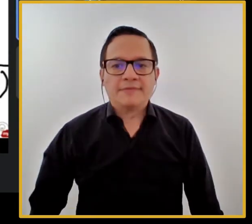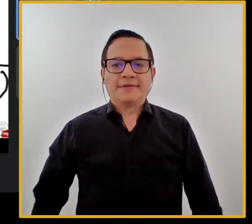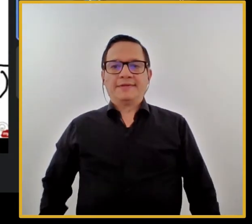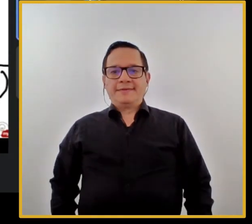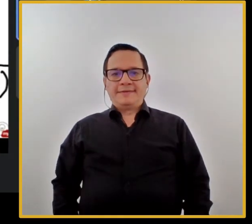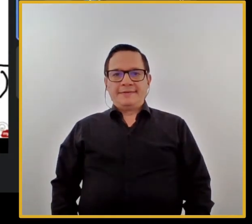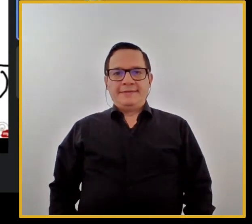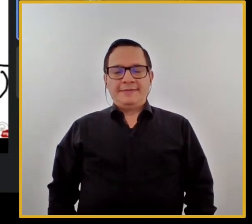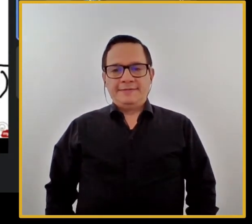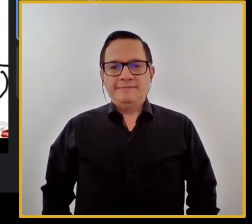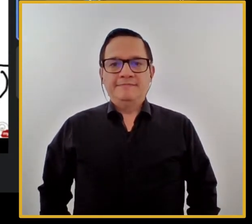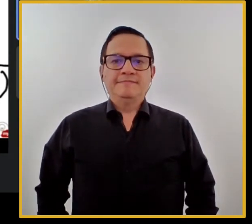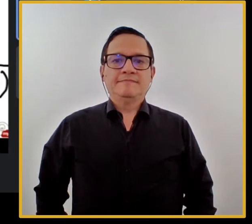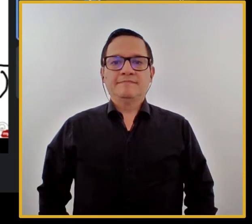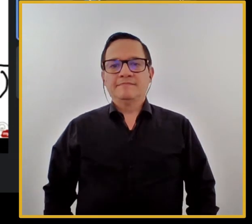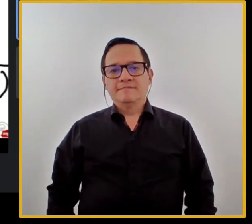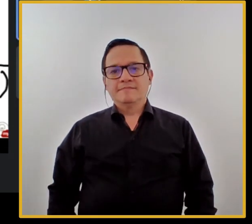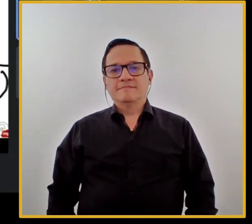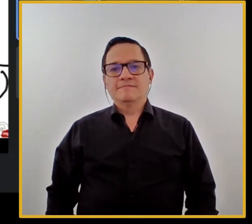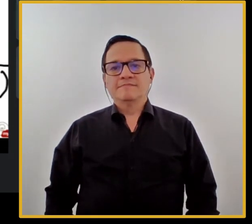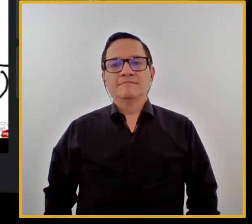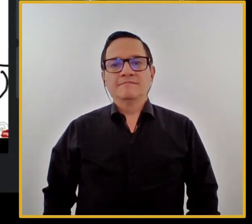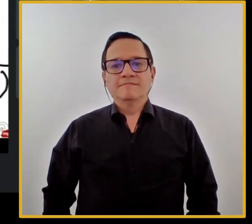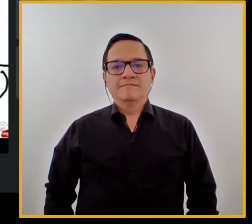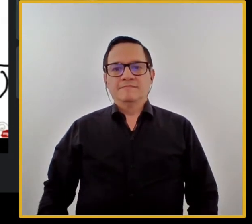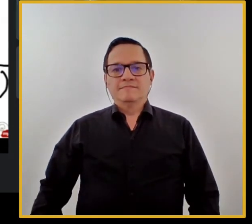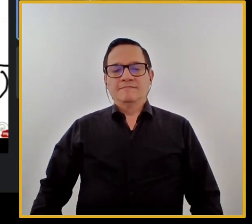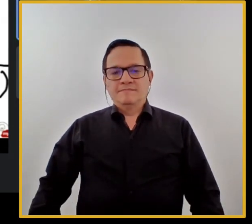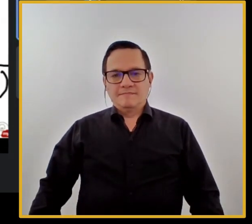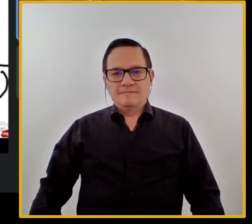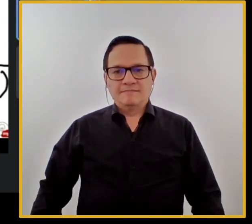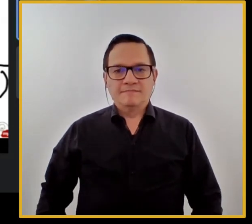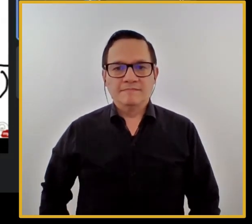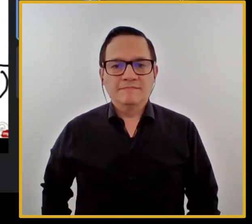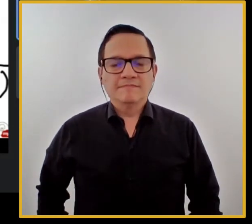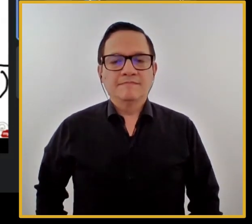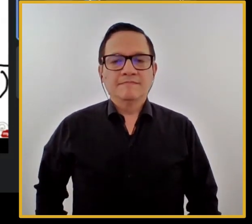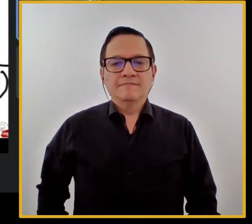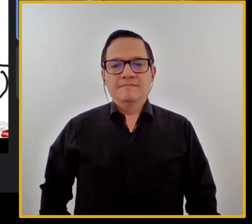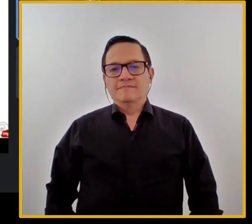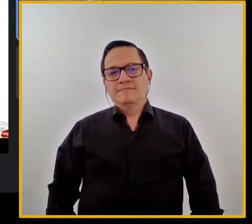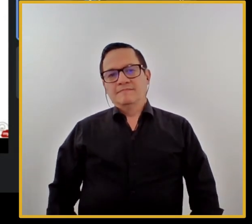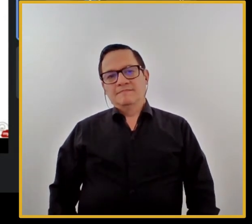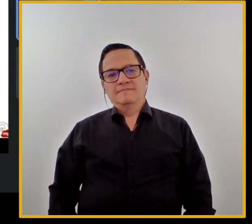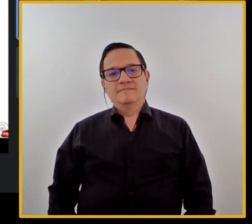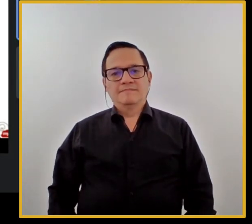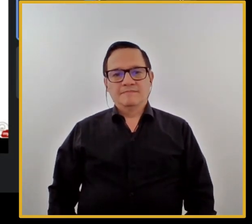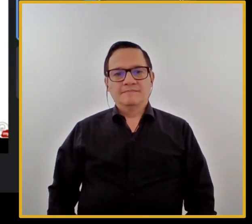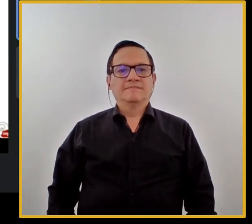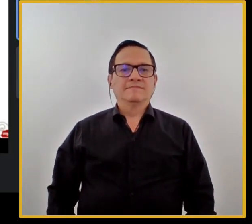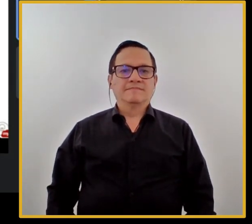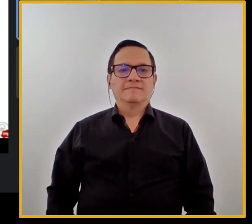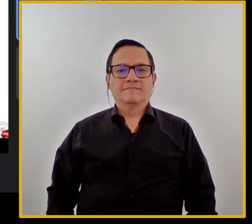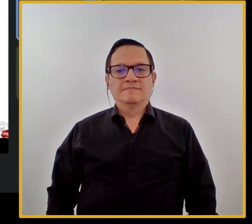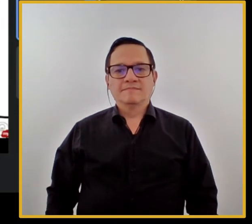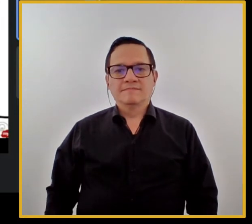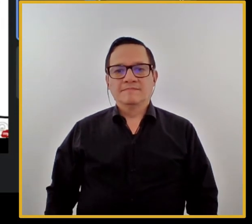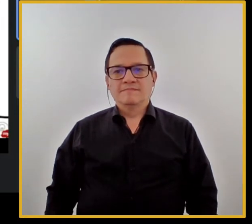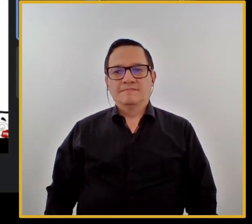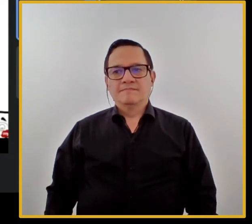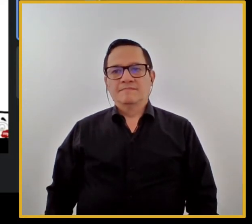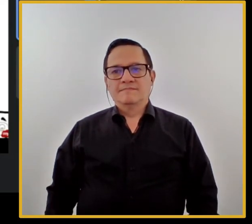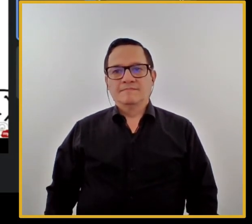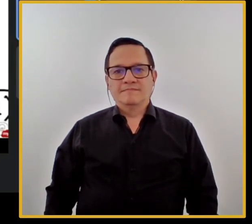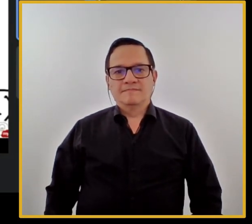Claro, se pasa el 4 a dividir y queda U. U es igual a la función de U al cuadrado de más 1.